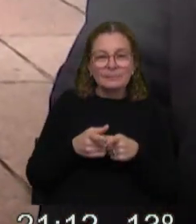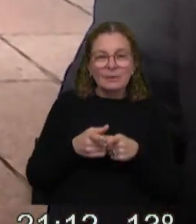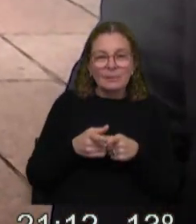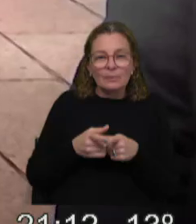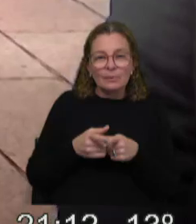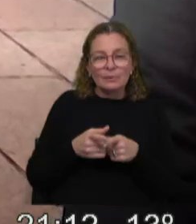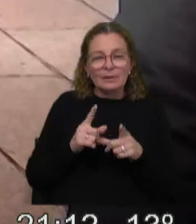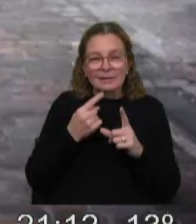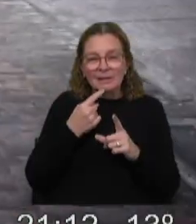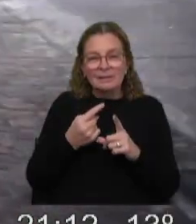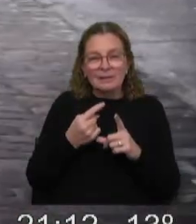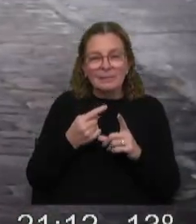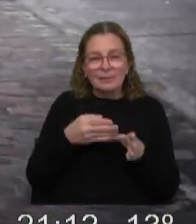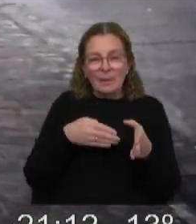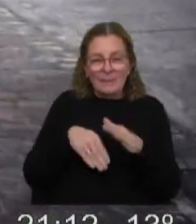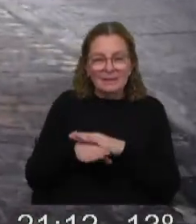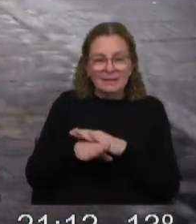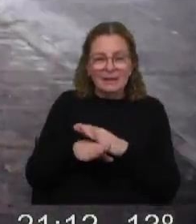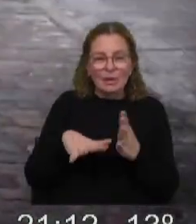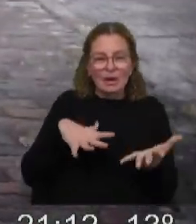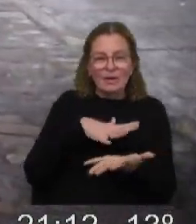universo sonoro, vas inmerso en el barrio.